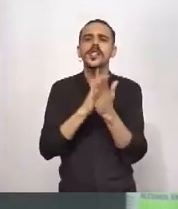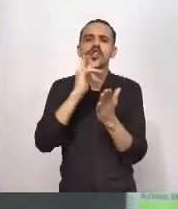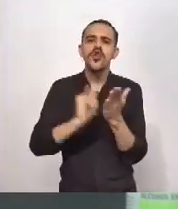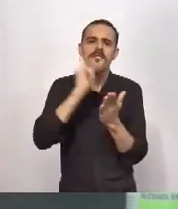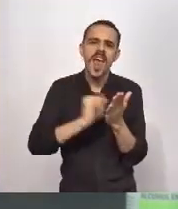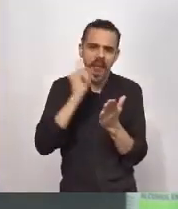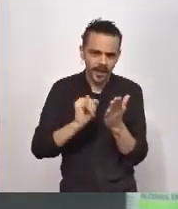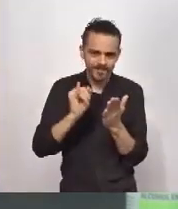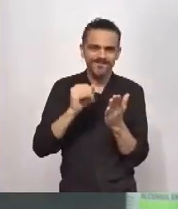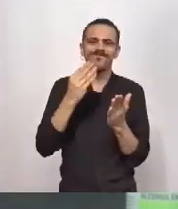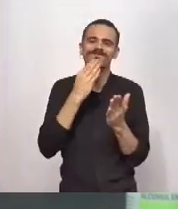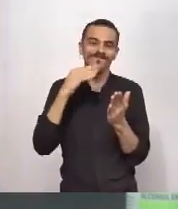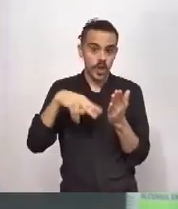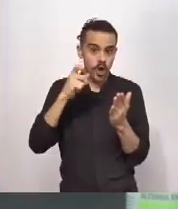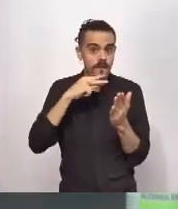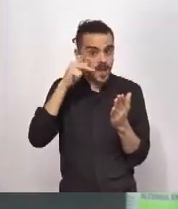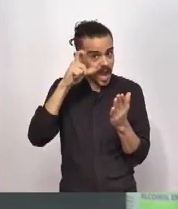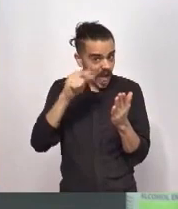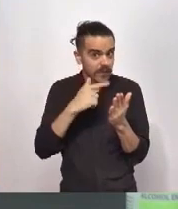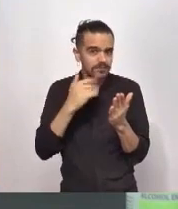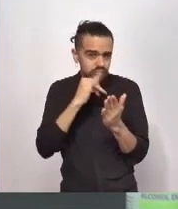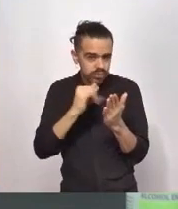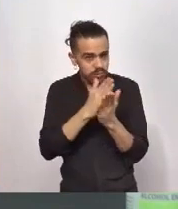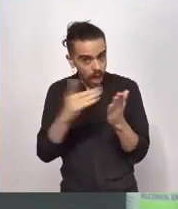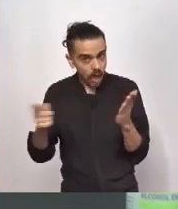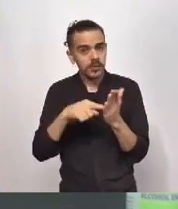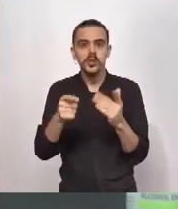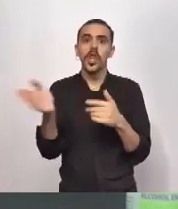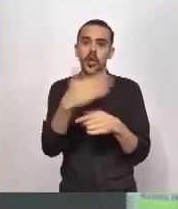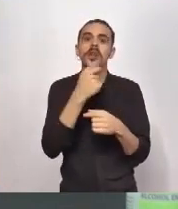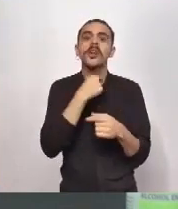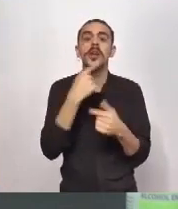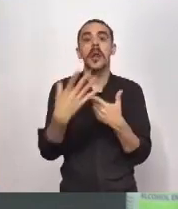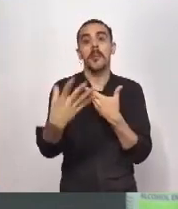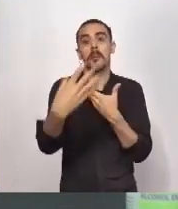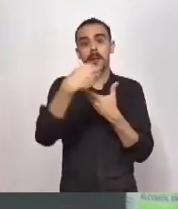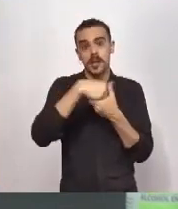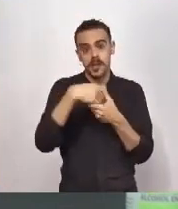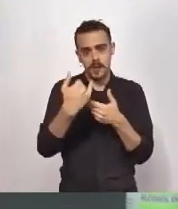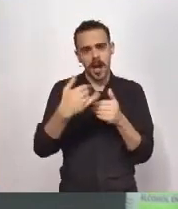todos los escritores entrerrianos que quieran participar. Las bases están en la página de Cultura.